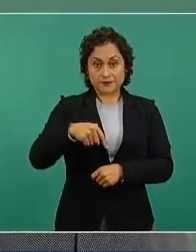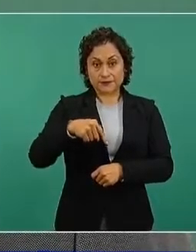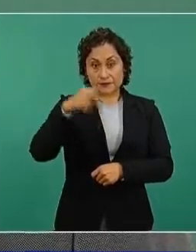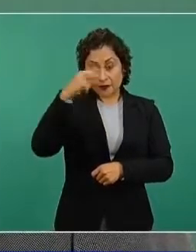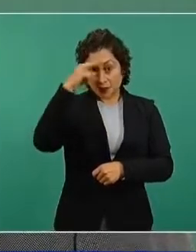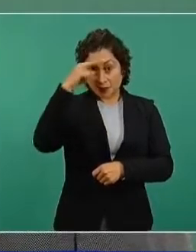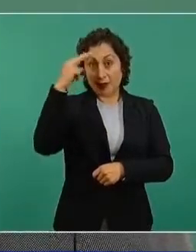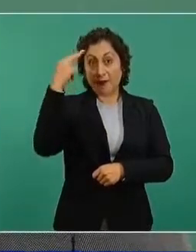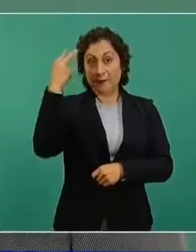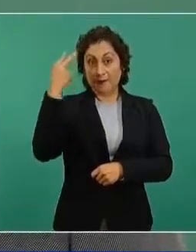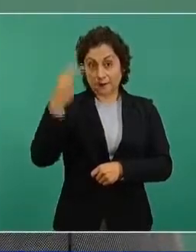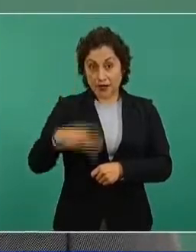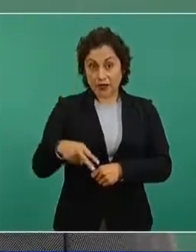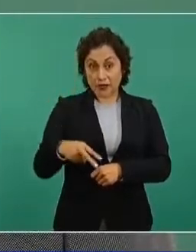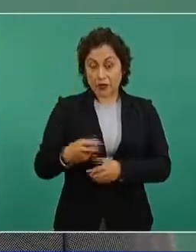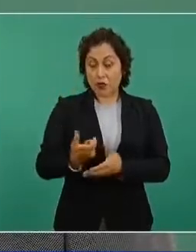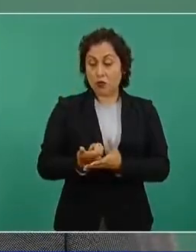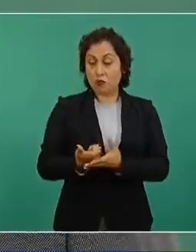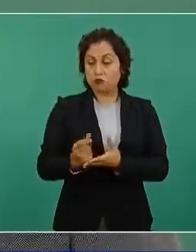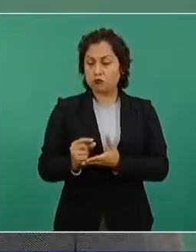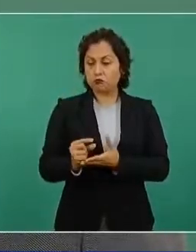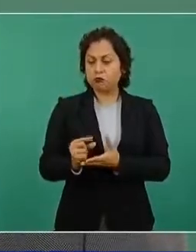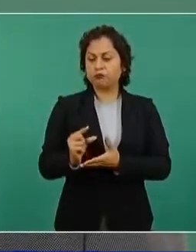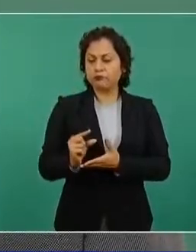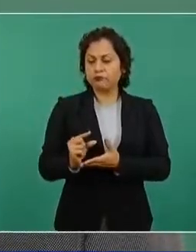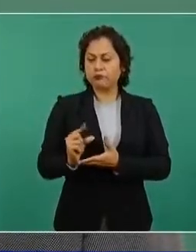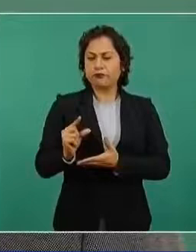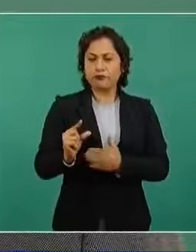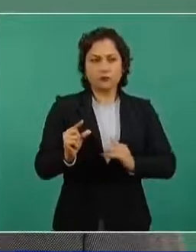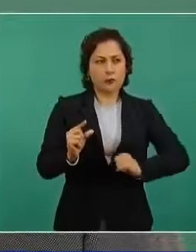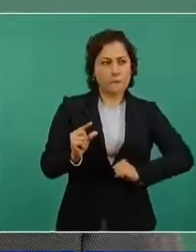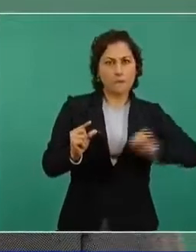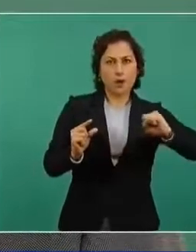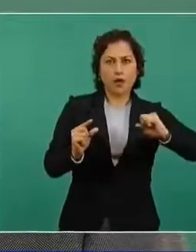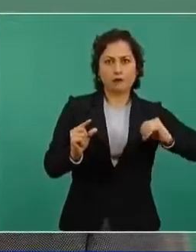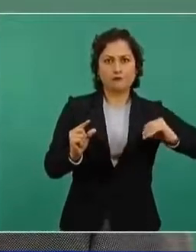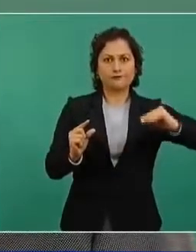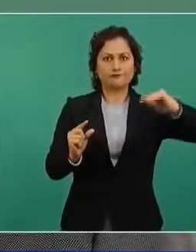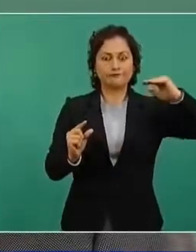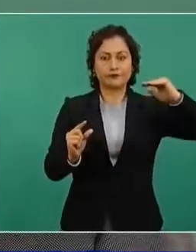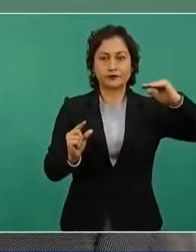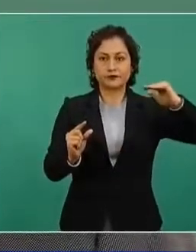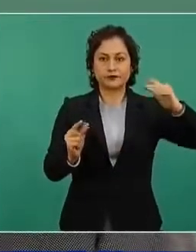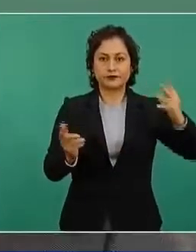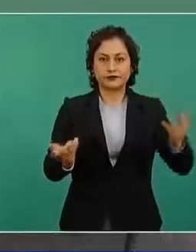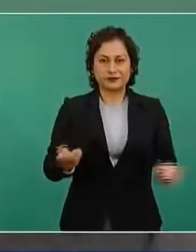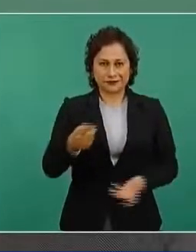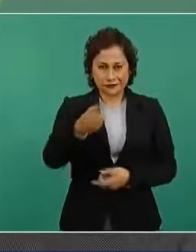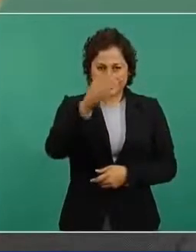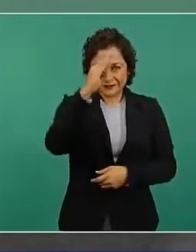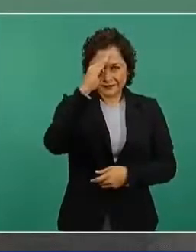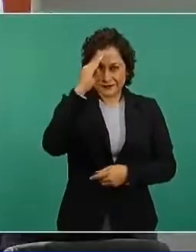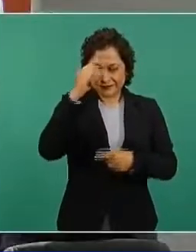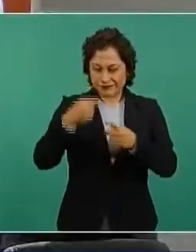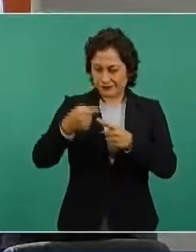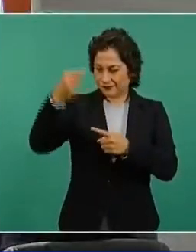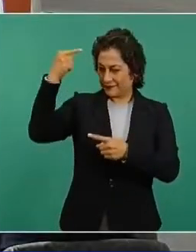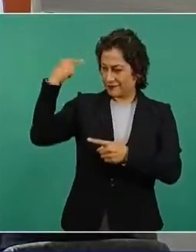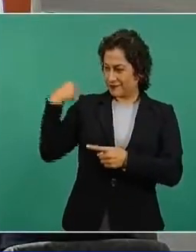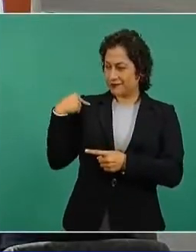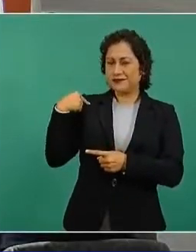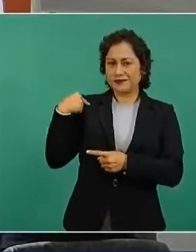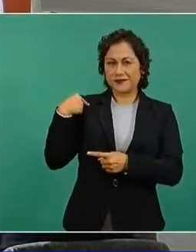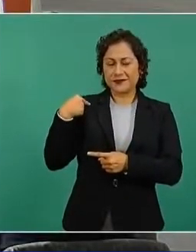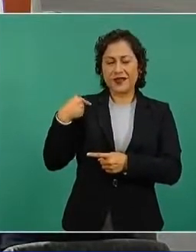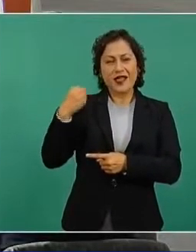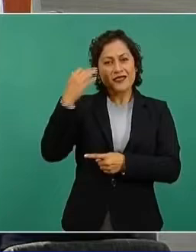de la inflación. ¿Cuánto perdió el salario mínimo en el periodo neoliberal?